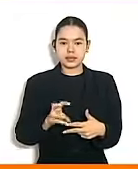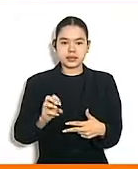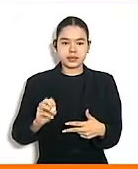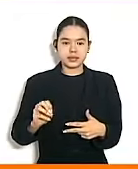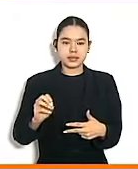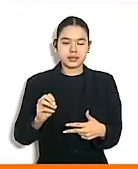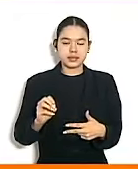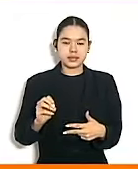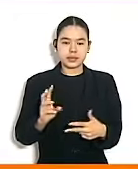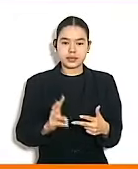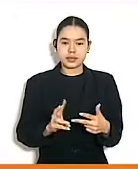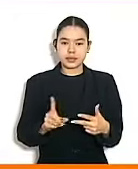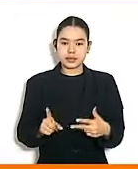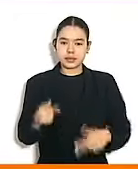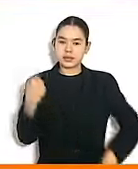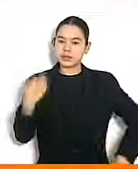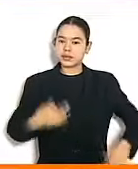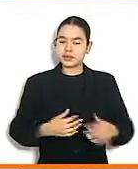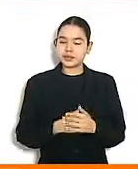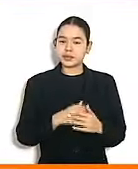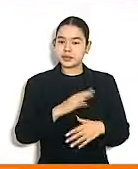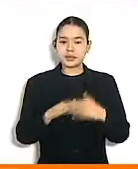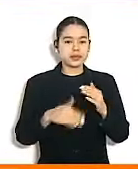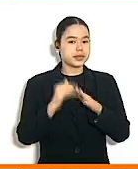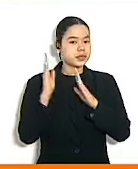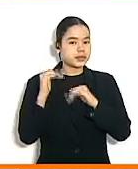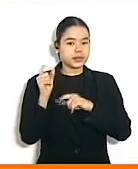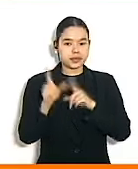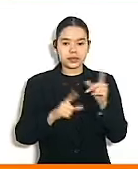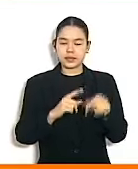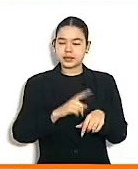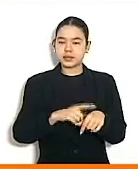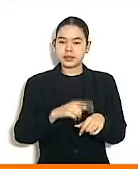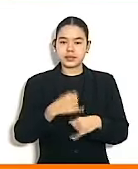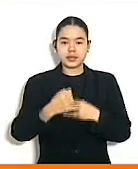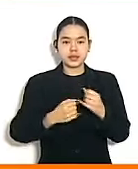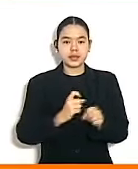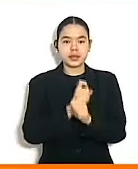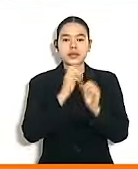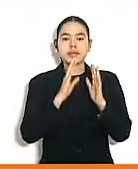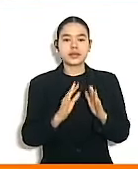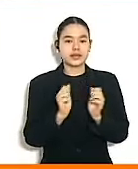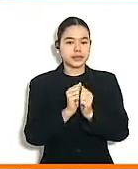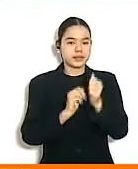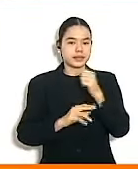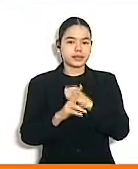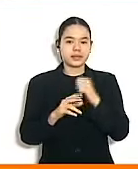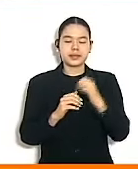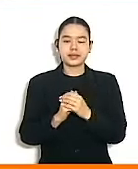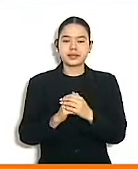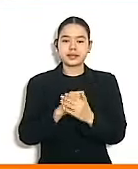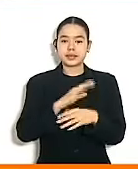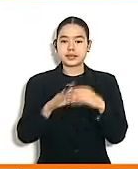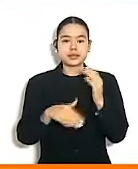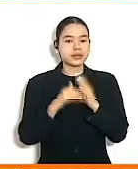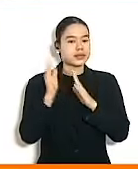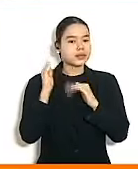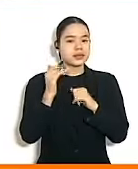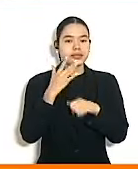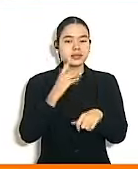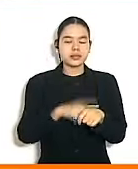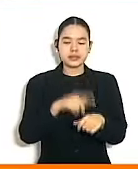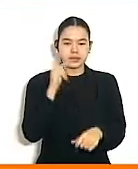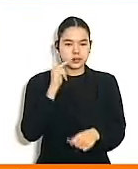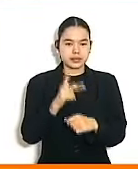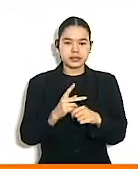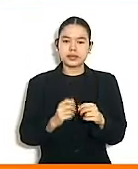30, 60 y 61. Espero que estés listo porque es momento de ganar a Locatracho junto a premiados. Te deseo mucha suerte porque